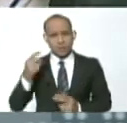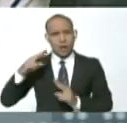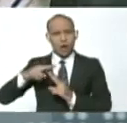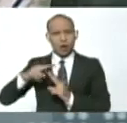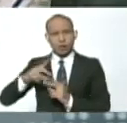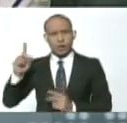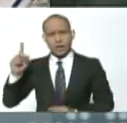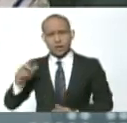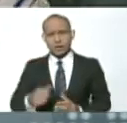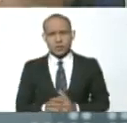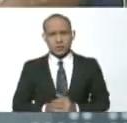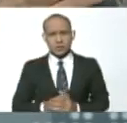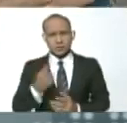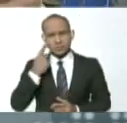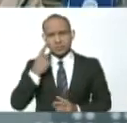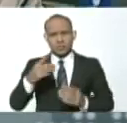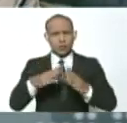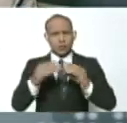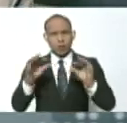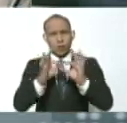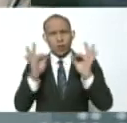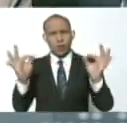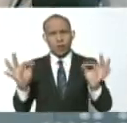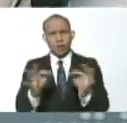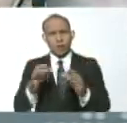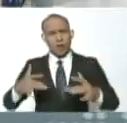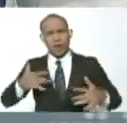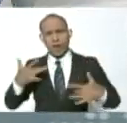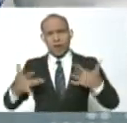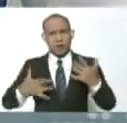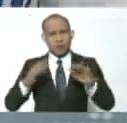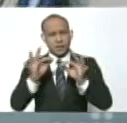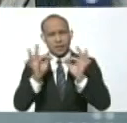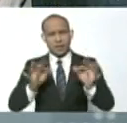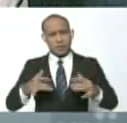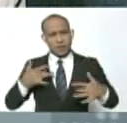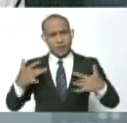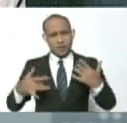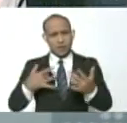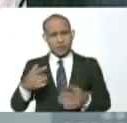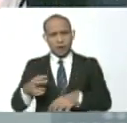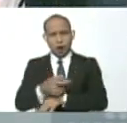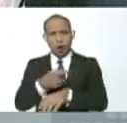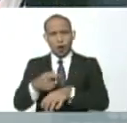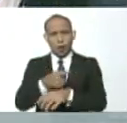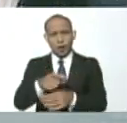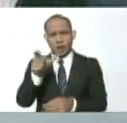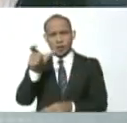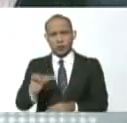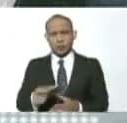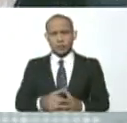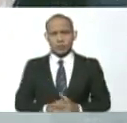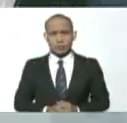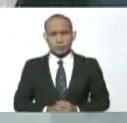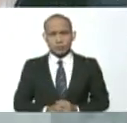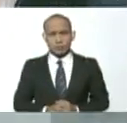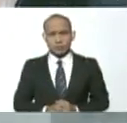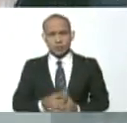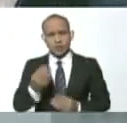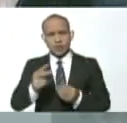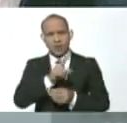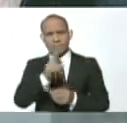vimos el acto donde el gobernador éstos rodríguez recibió el pase de la